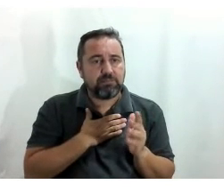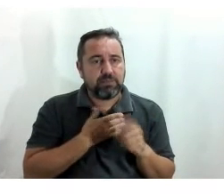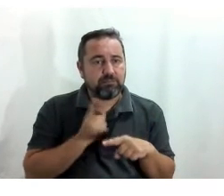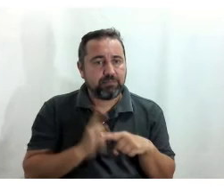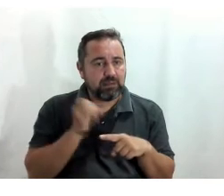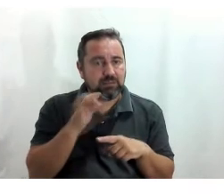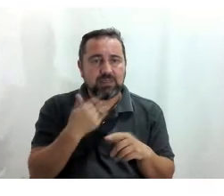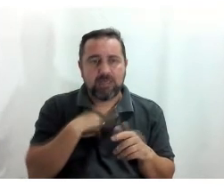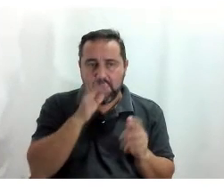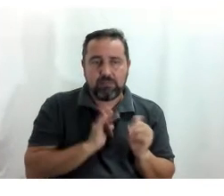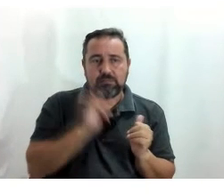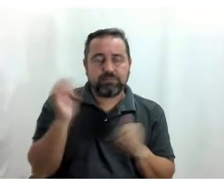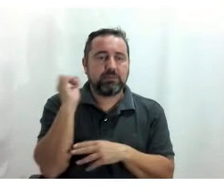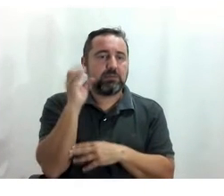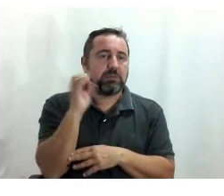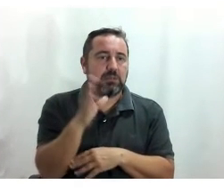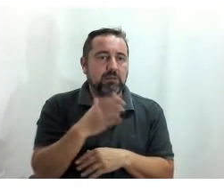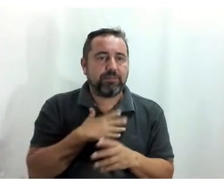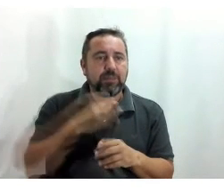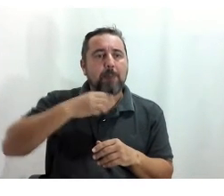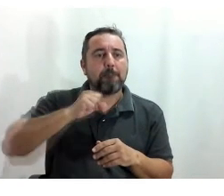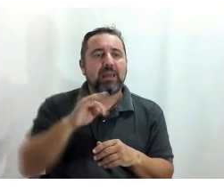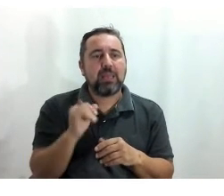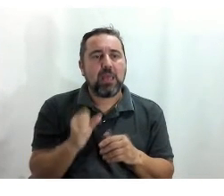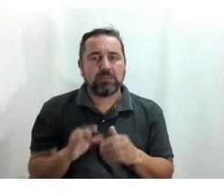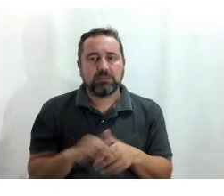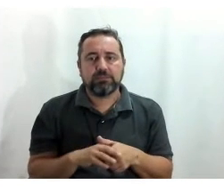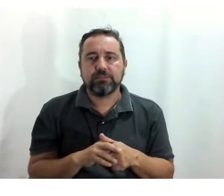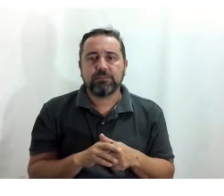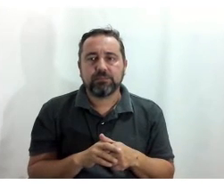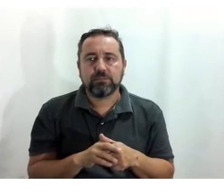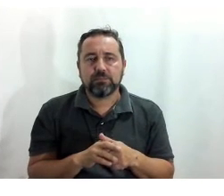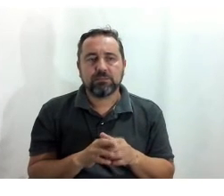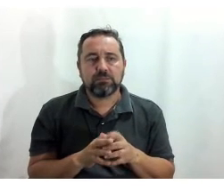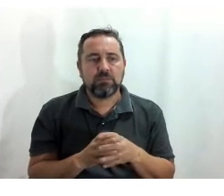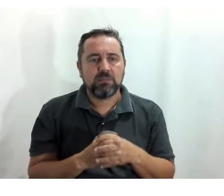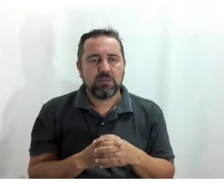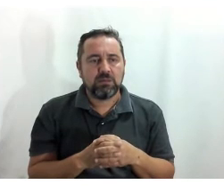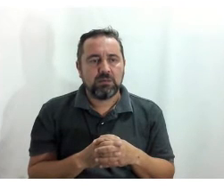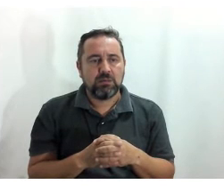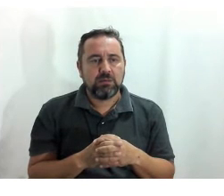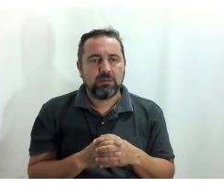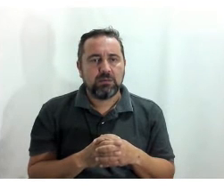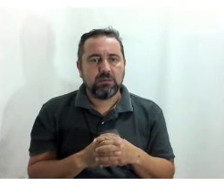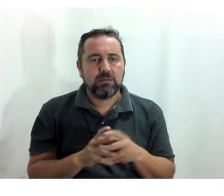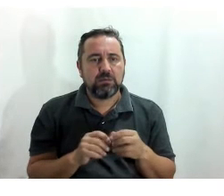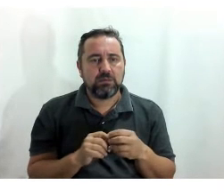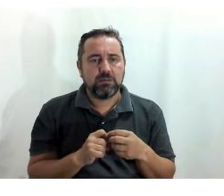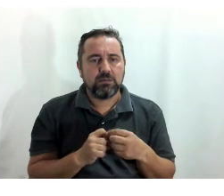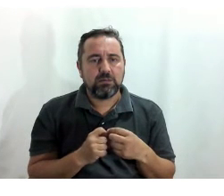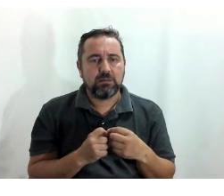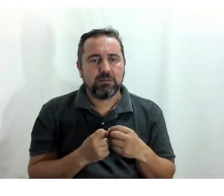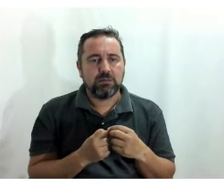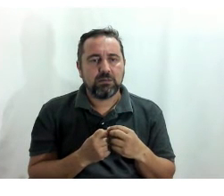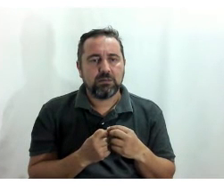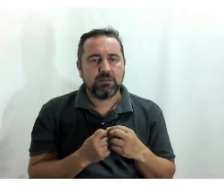ya doy paso a la charla de Matías. La mayoría de los tratamientos farmacológicos y